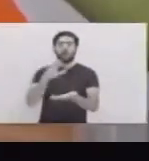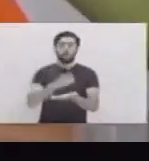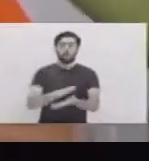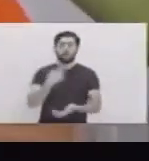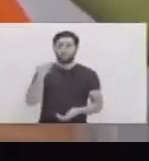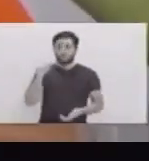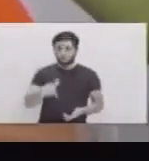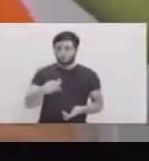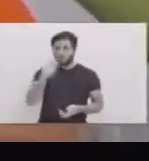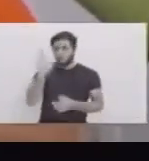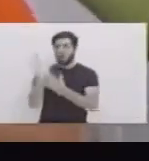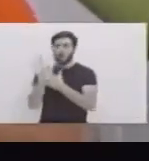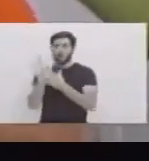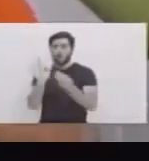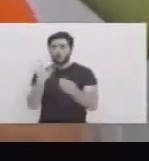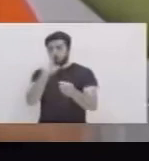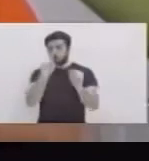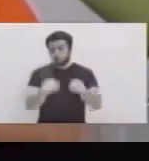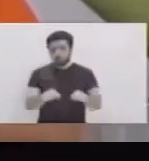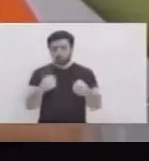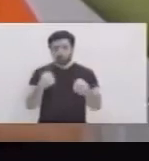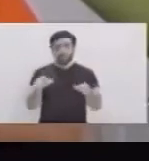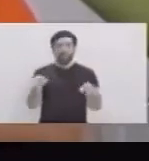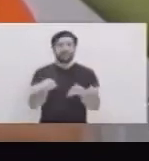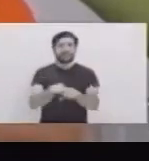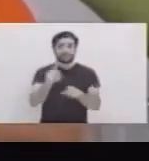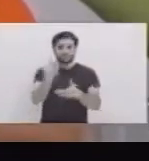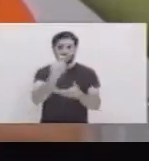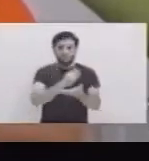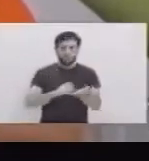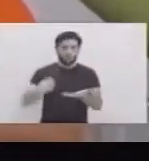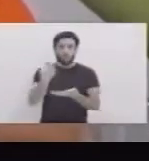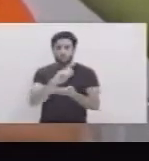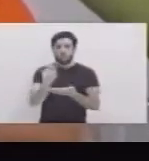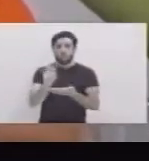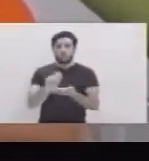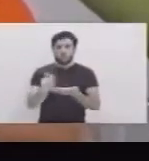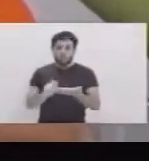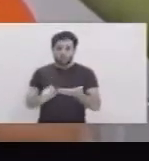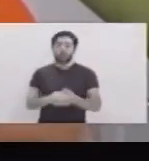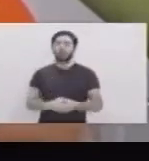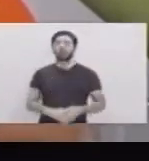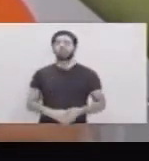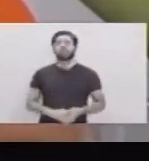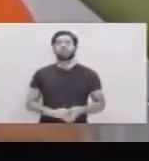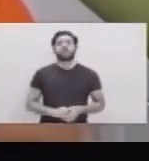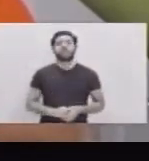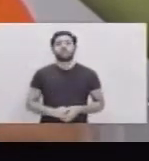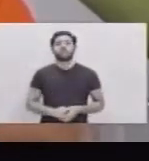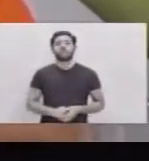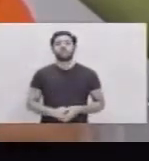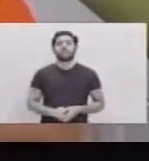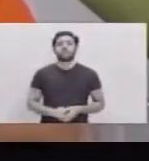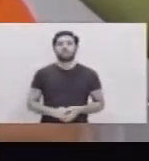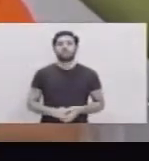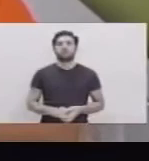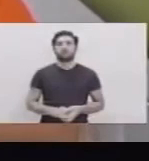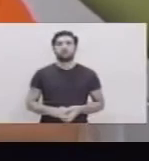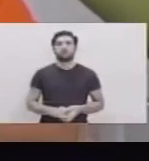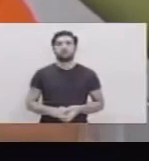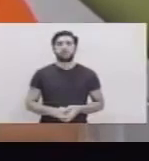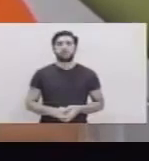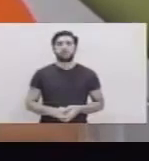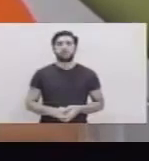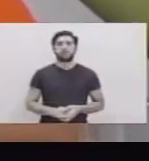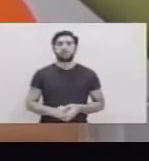que apliques lo que aprendimos el día de hoy en tus diseños. La simetría radial se puede